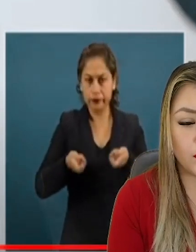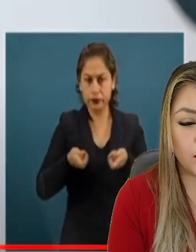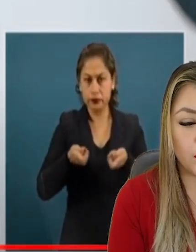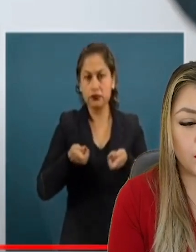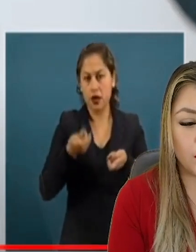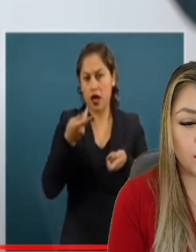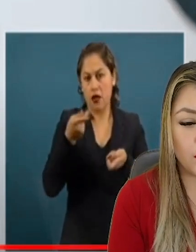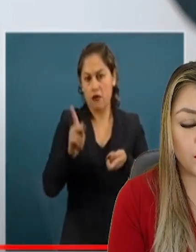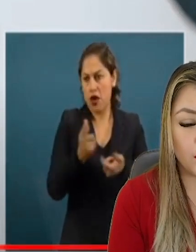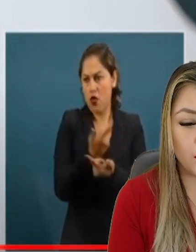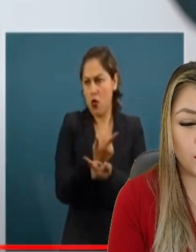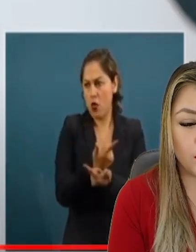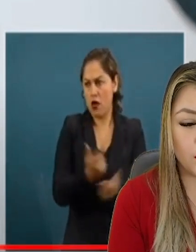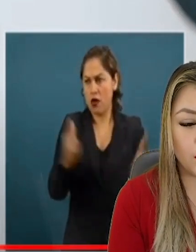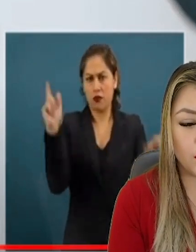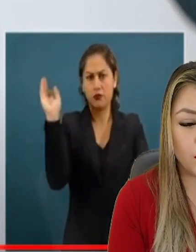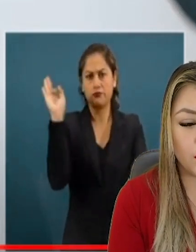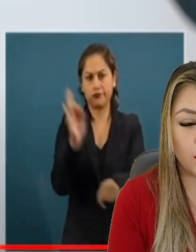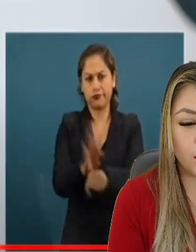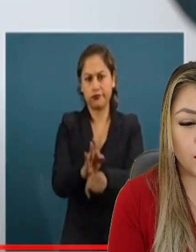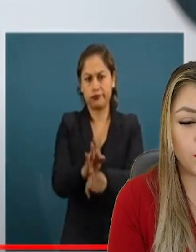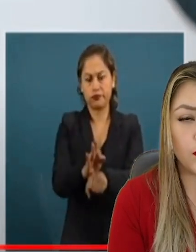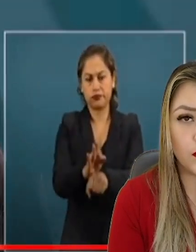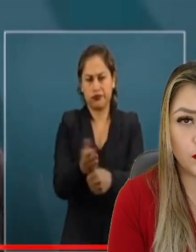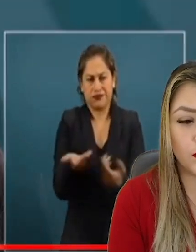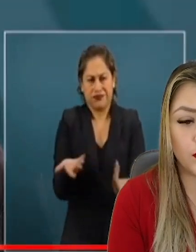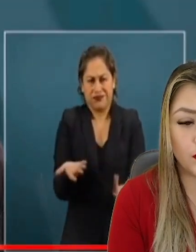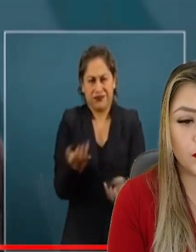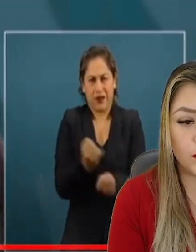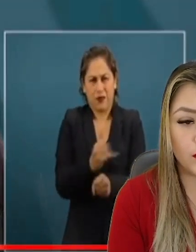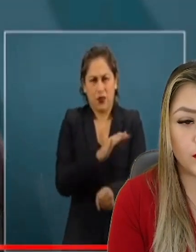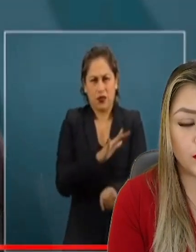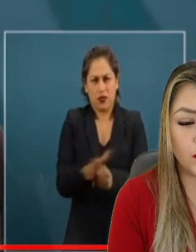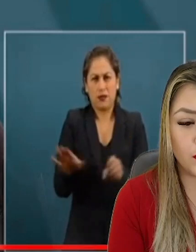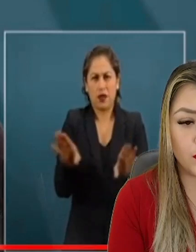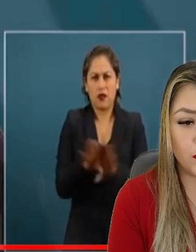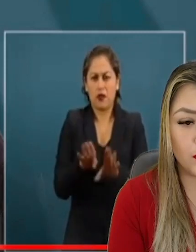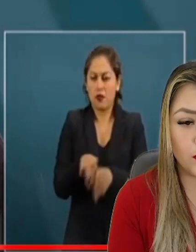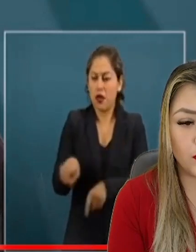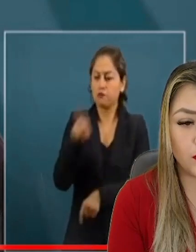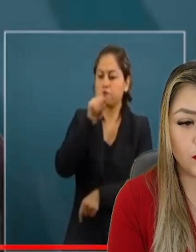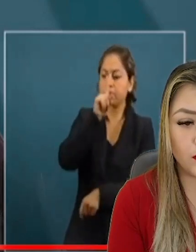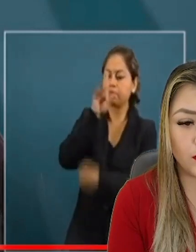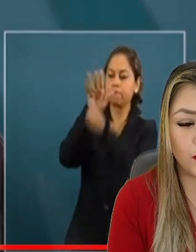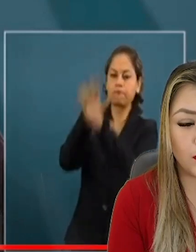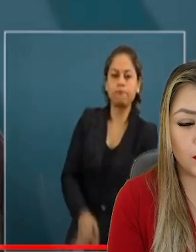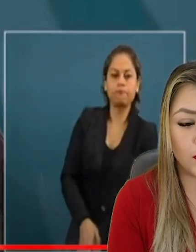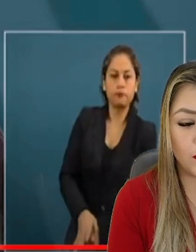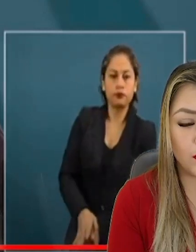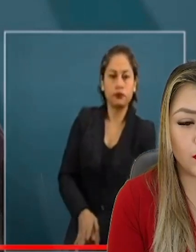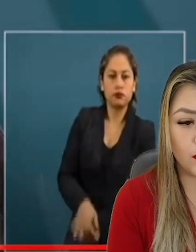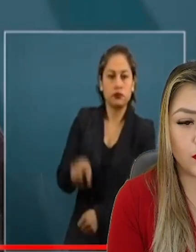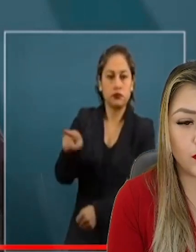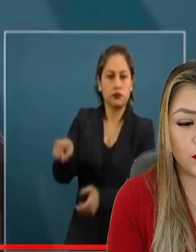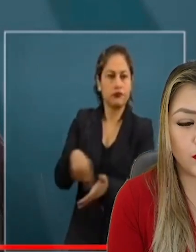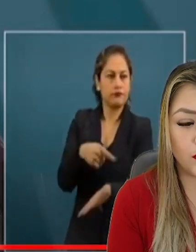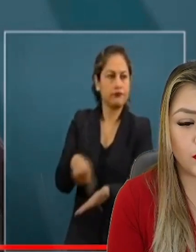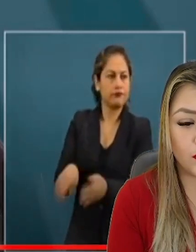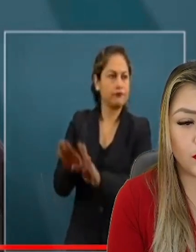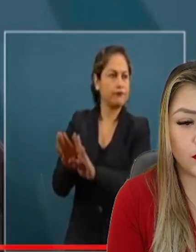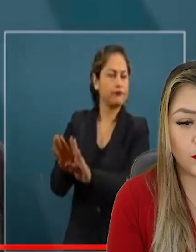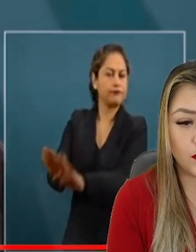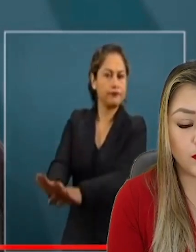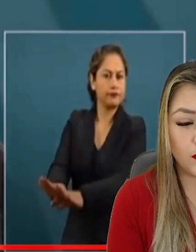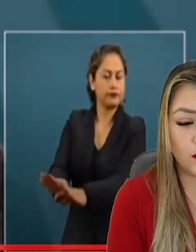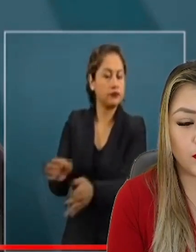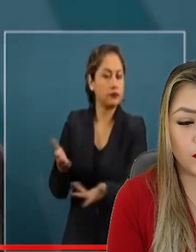¿Cómo es eso de que te censuro y ya no puedes